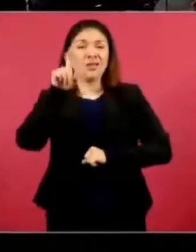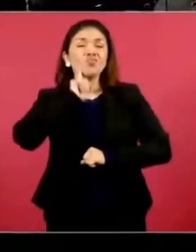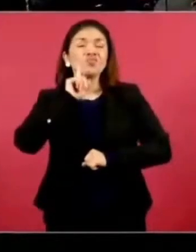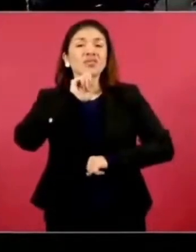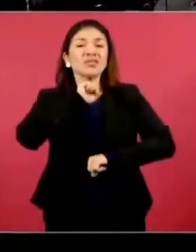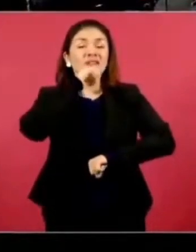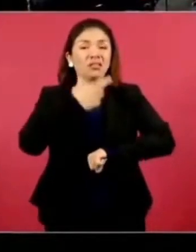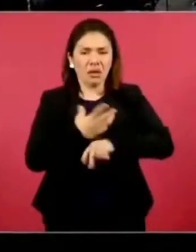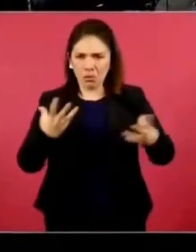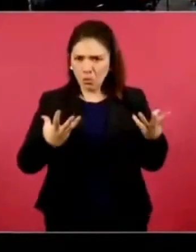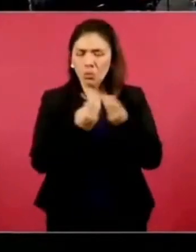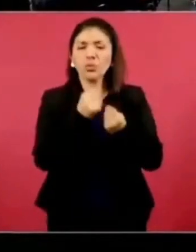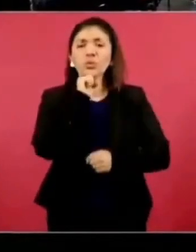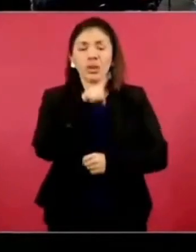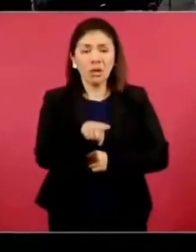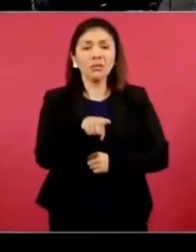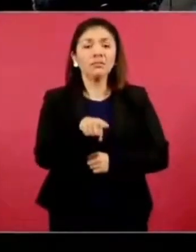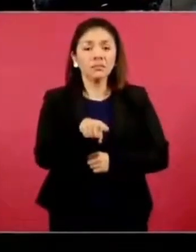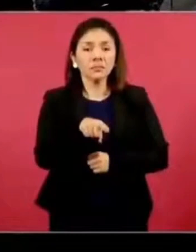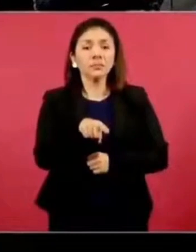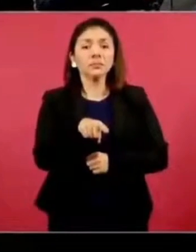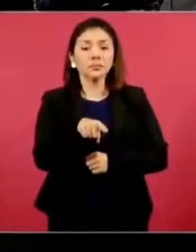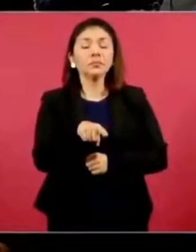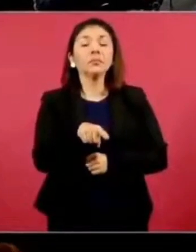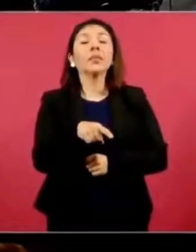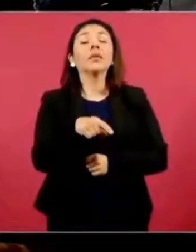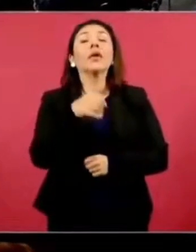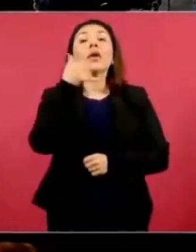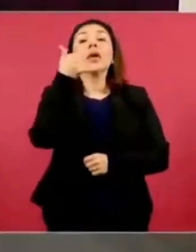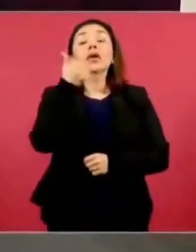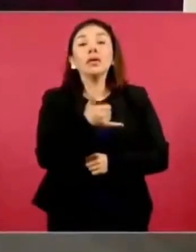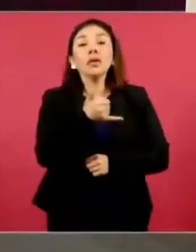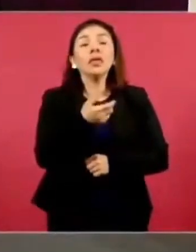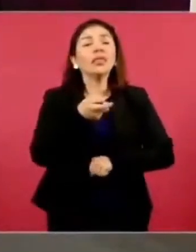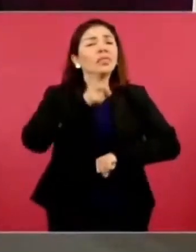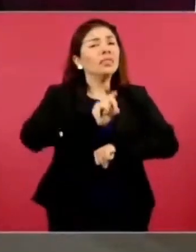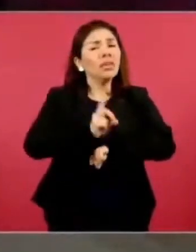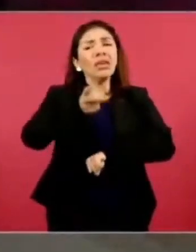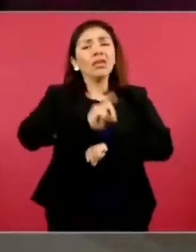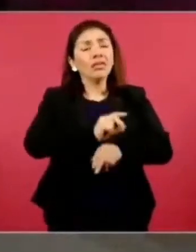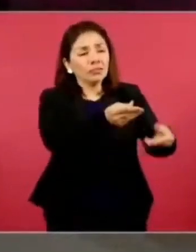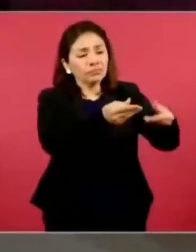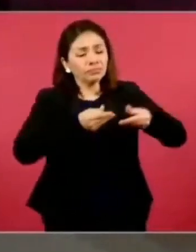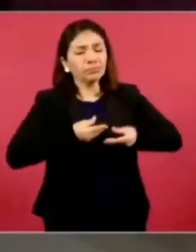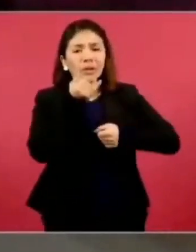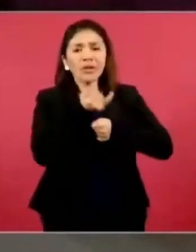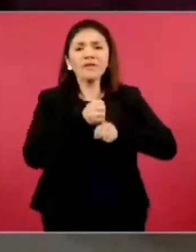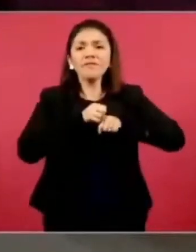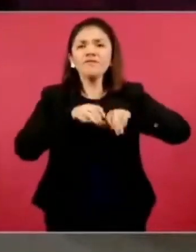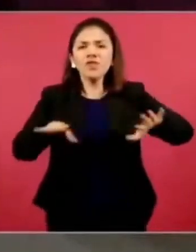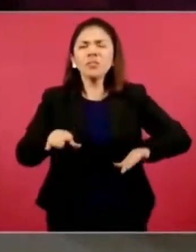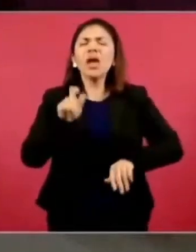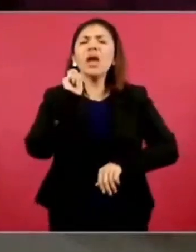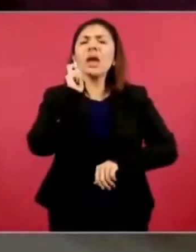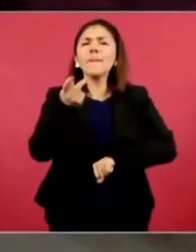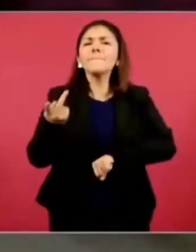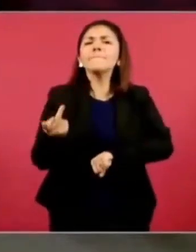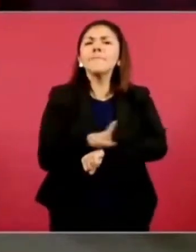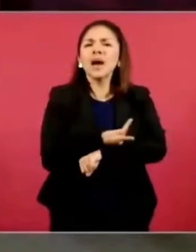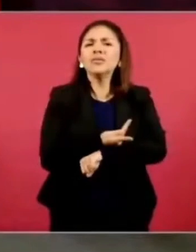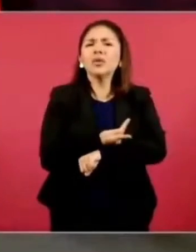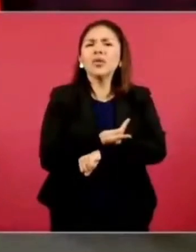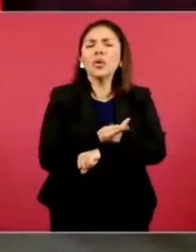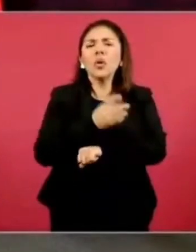y nosotros recibimos un informe todos los días de lo que sucede en las